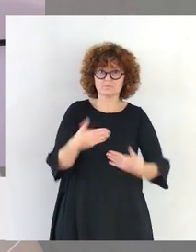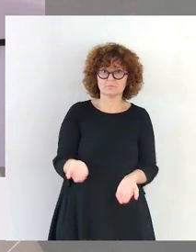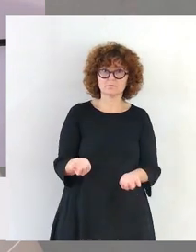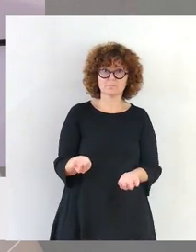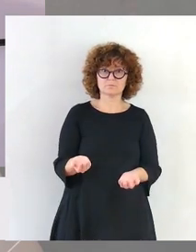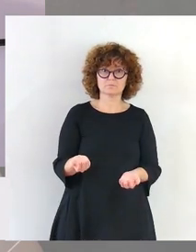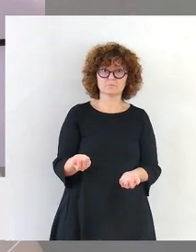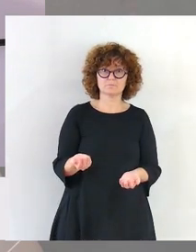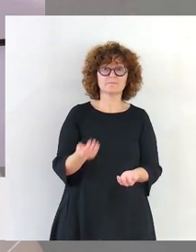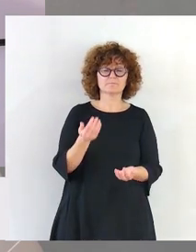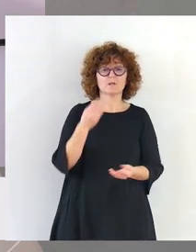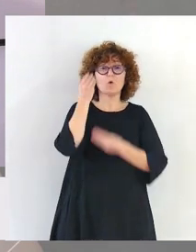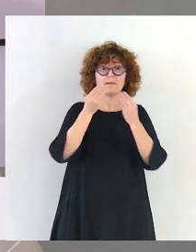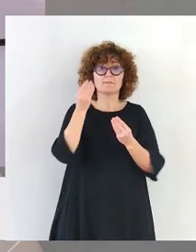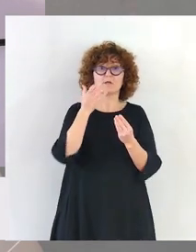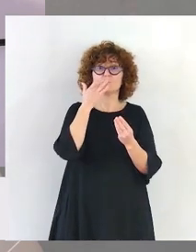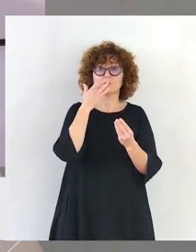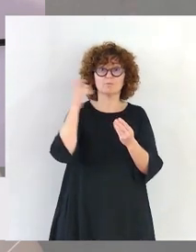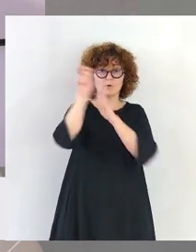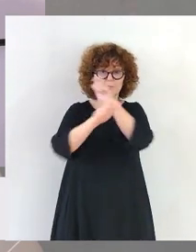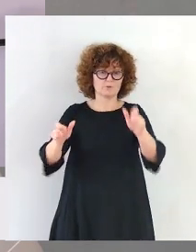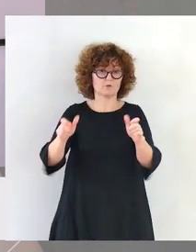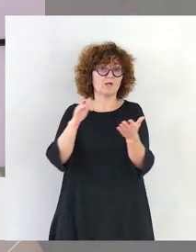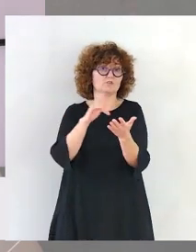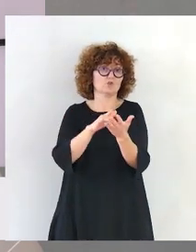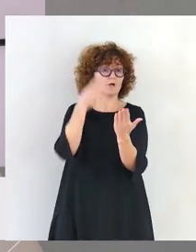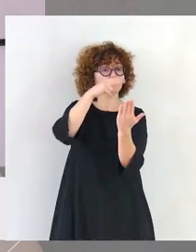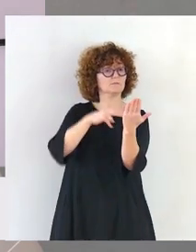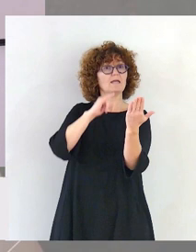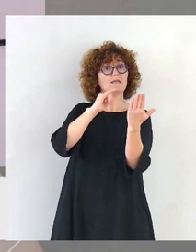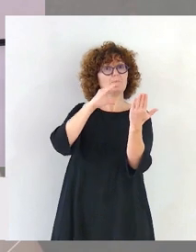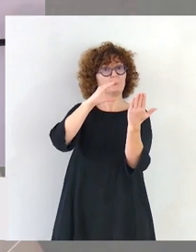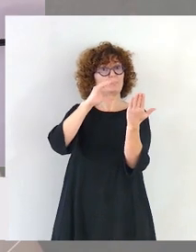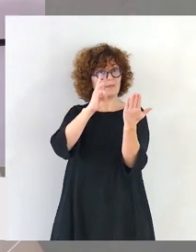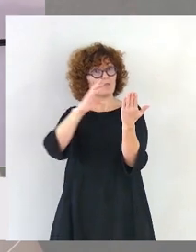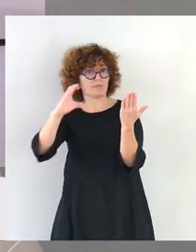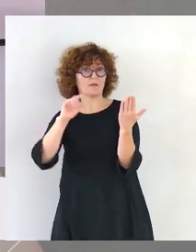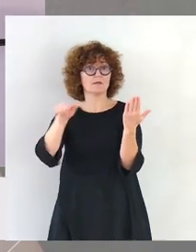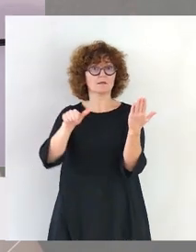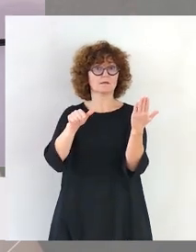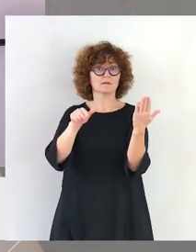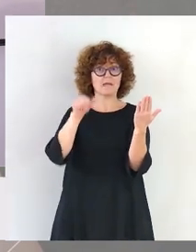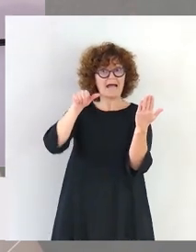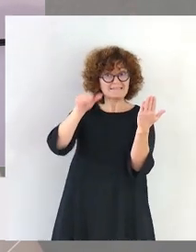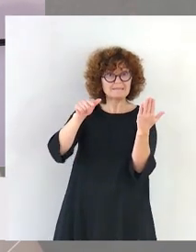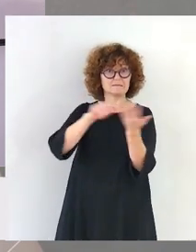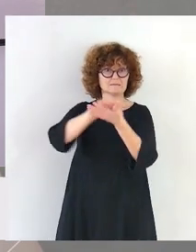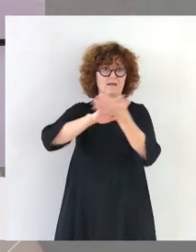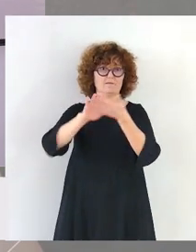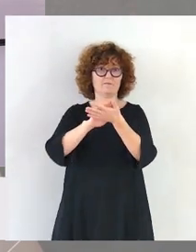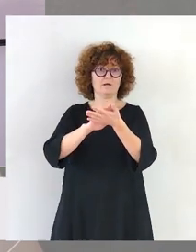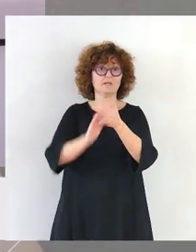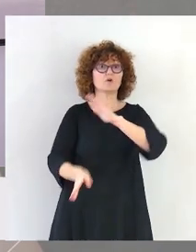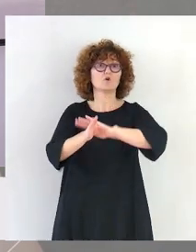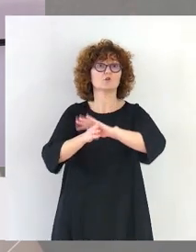había leído bien los tochos que produce el ipc Porque evidentemente ahí sí se hablaba y se habla y se sigue